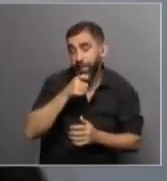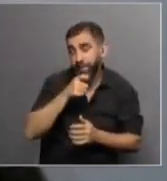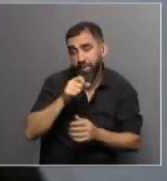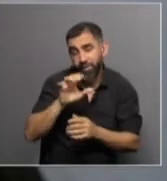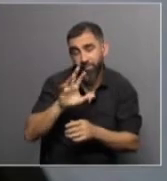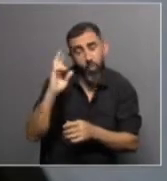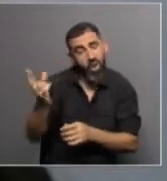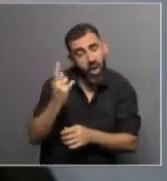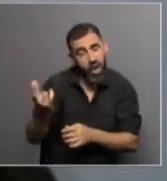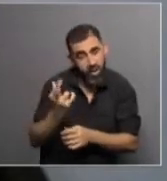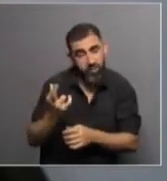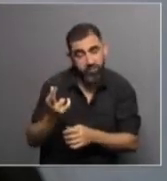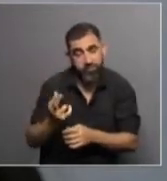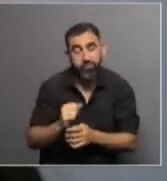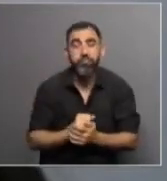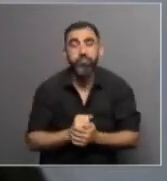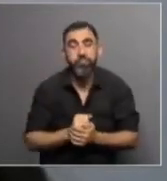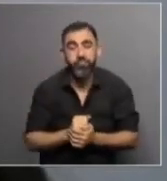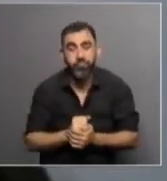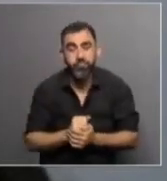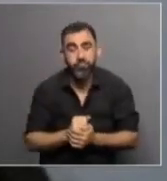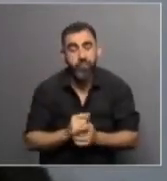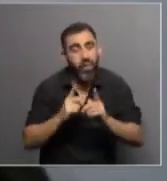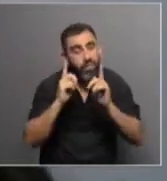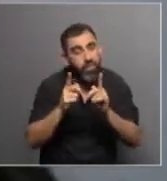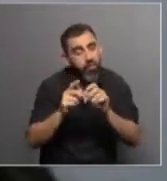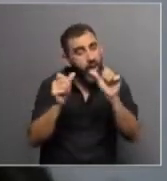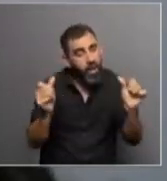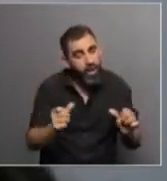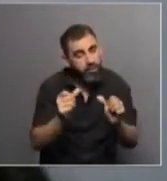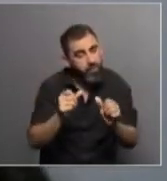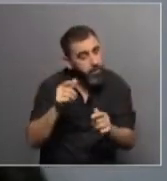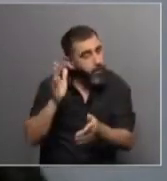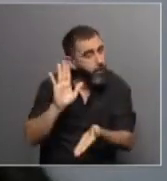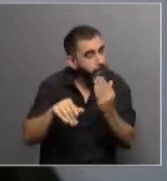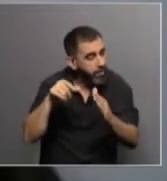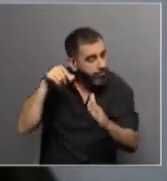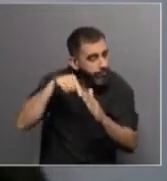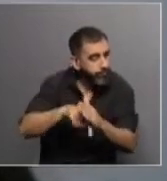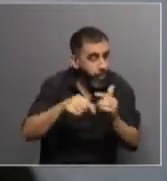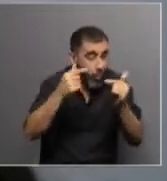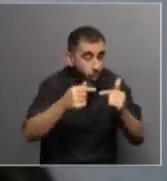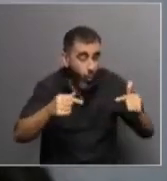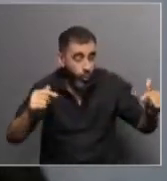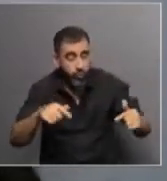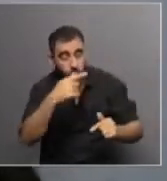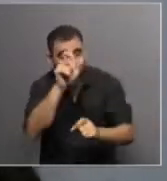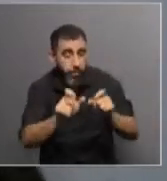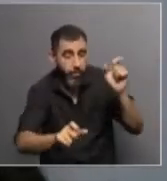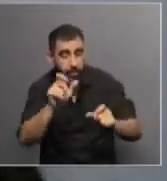relativamente raras, uno tiene que, bueno, hacer un poco más de énfasis en artículos que otras